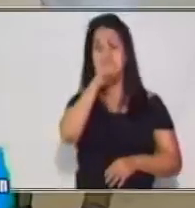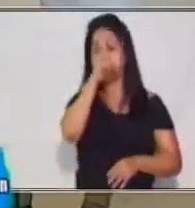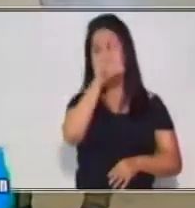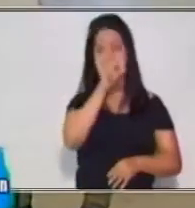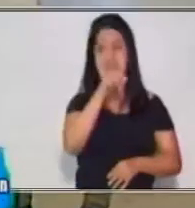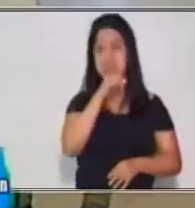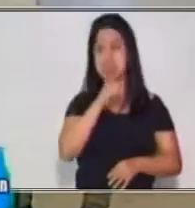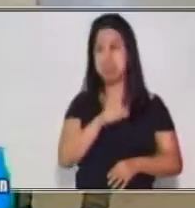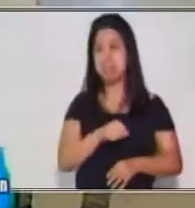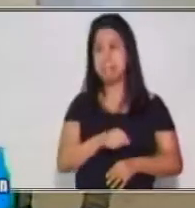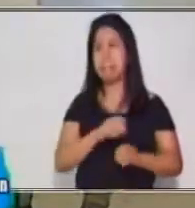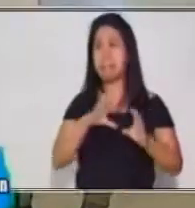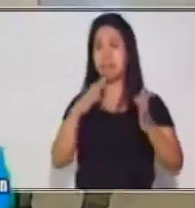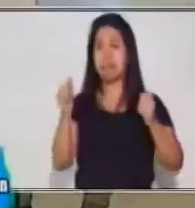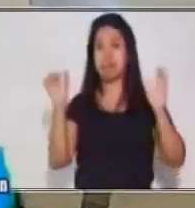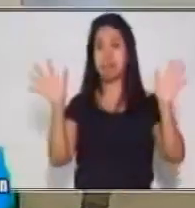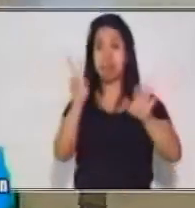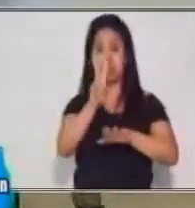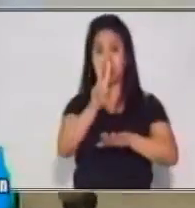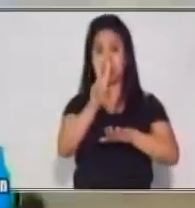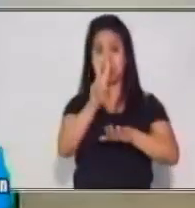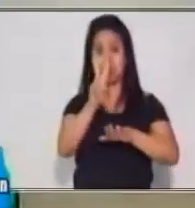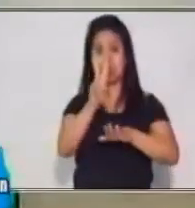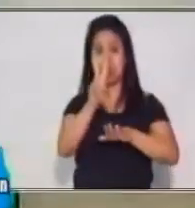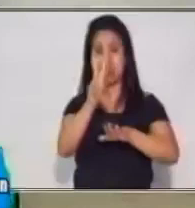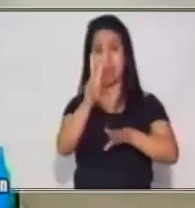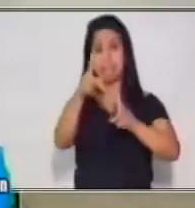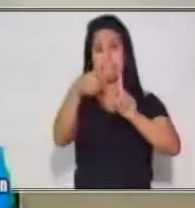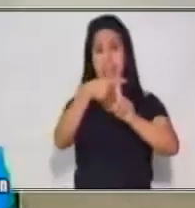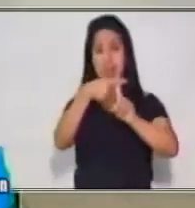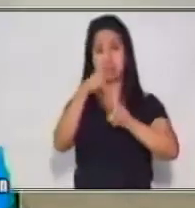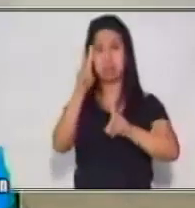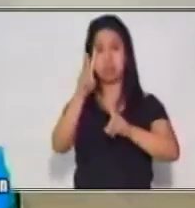fuera de estas 3 opciones. ¿Por qué? Porque no